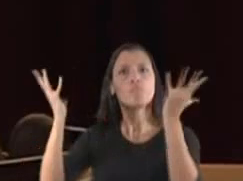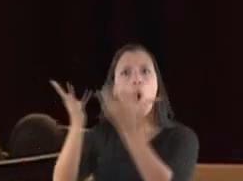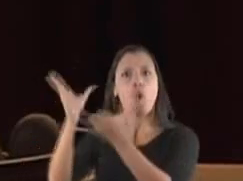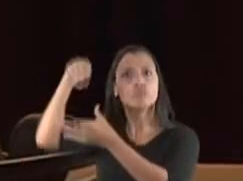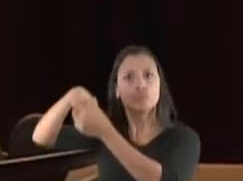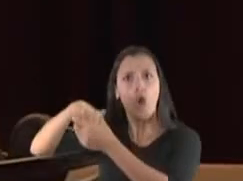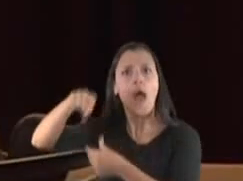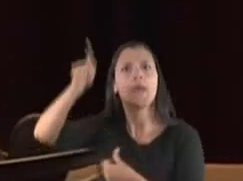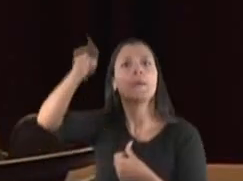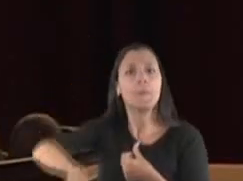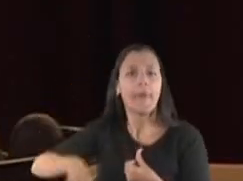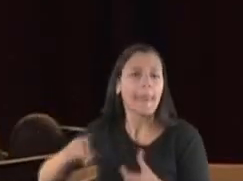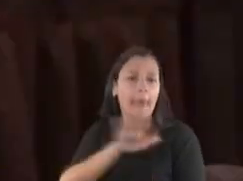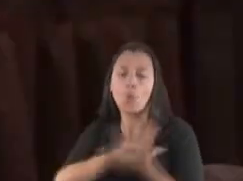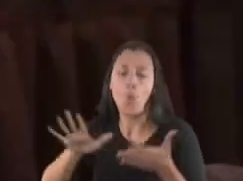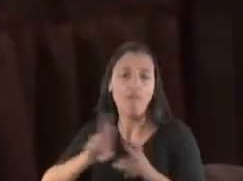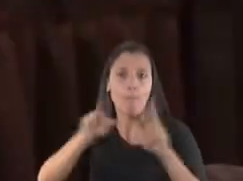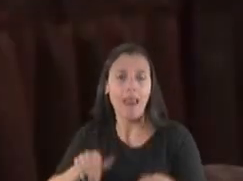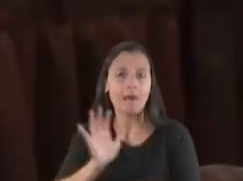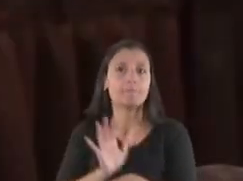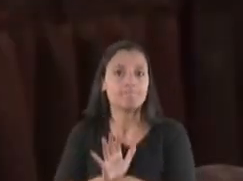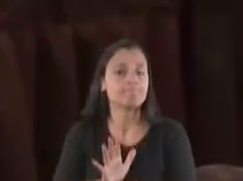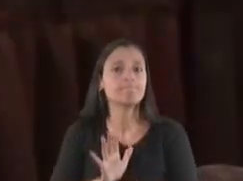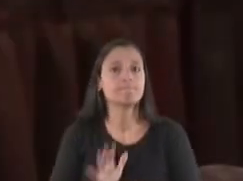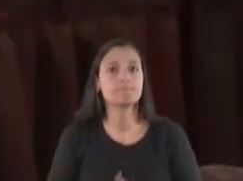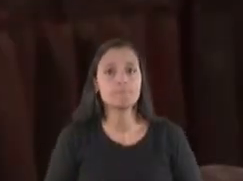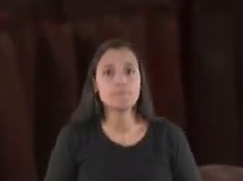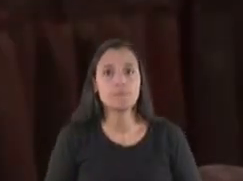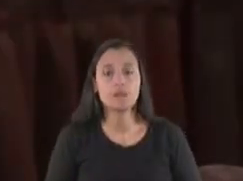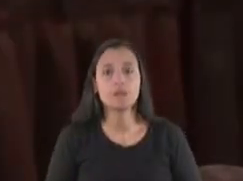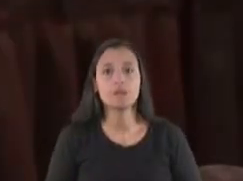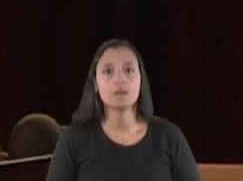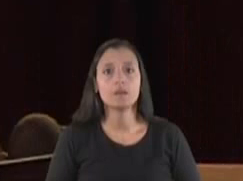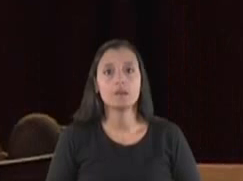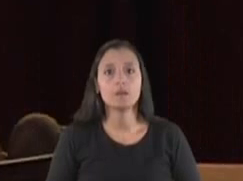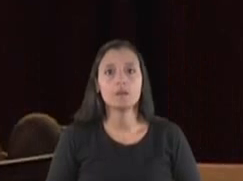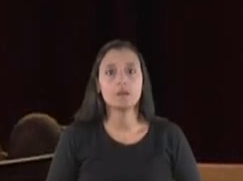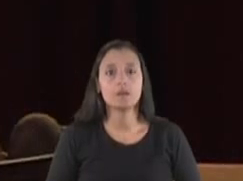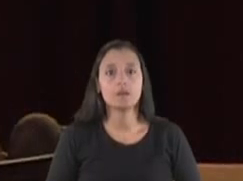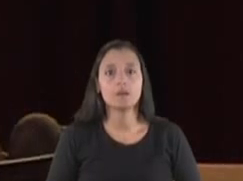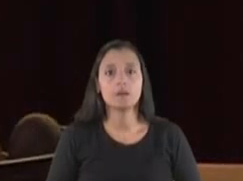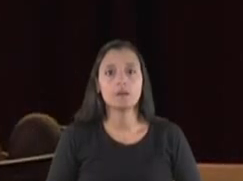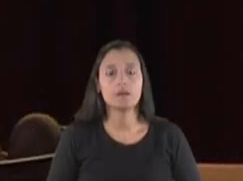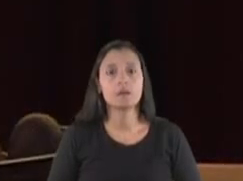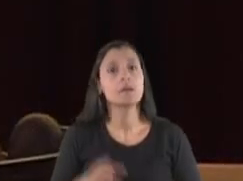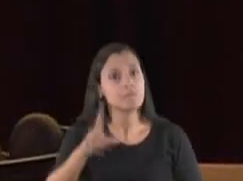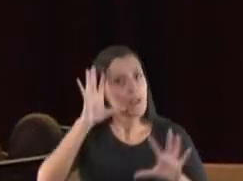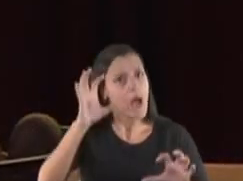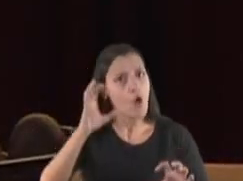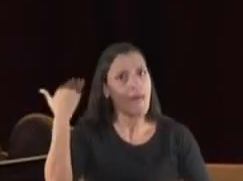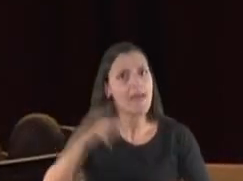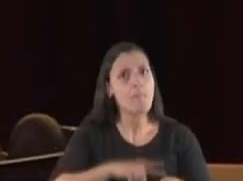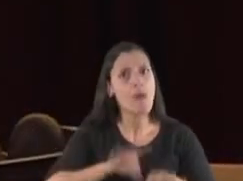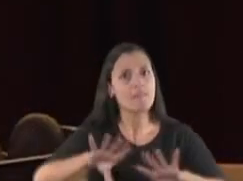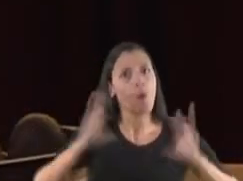Y ahí empieza otro nuevo problema. Y si quieren ver la dimensión del problema, piensen solamente en lo que ha ocurrido durante la pandemia y la